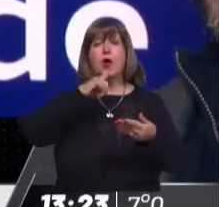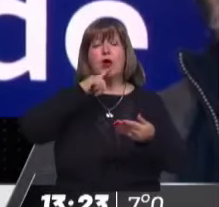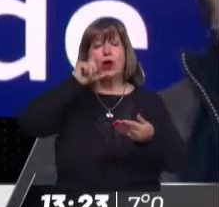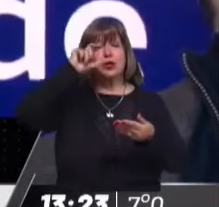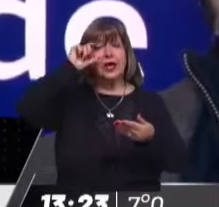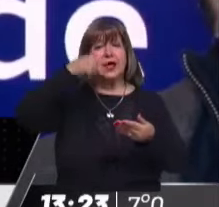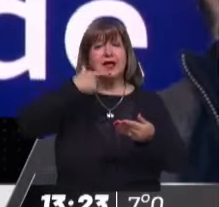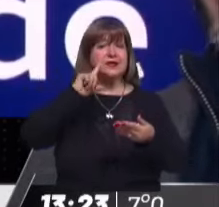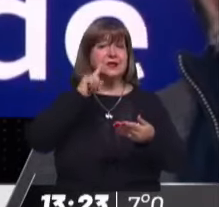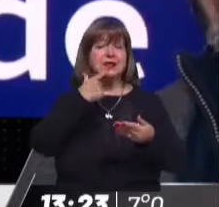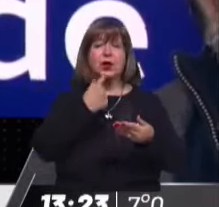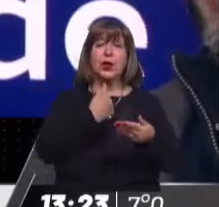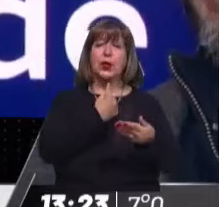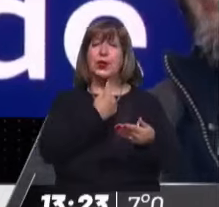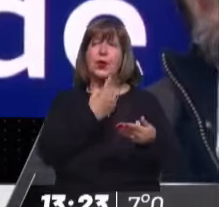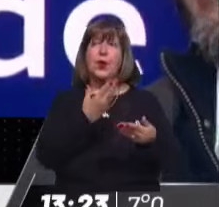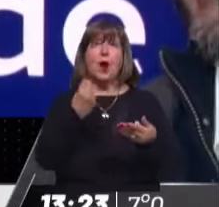trabajo